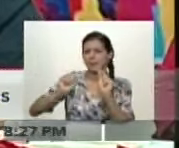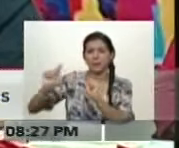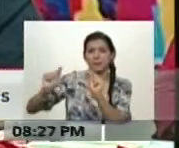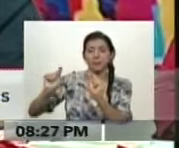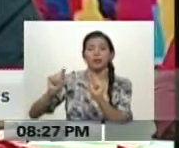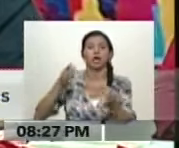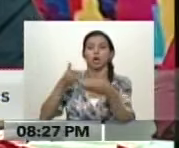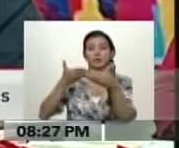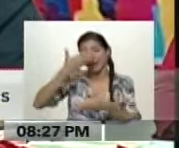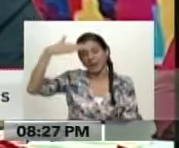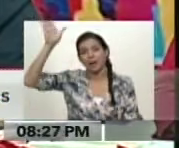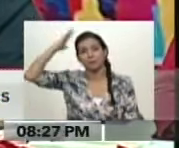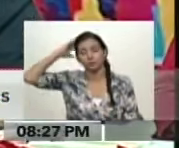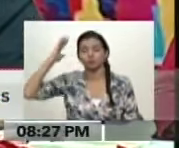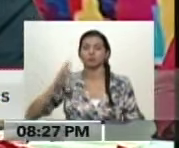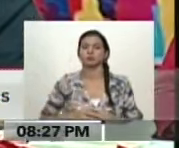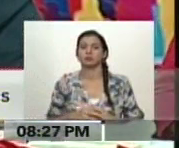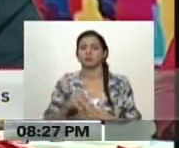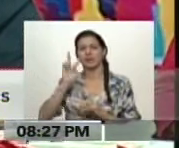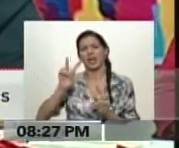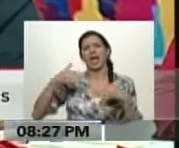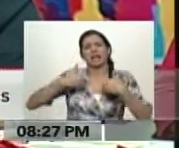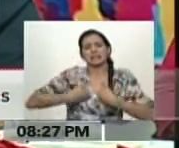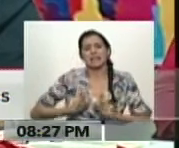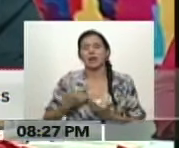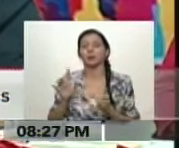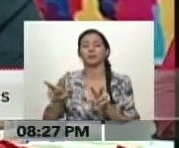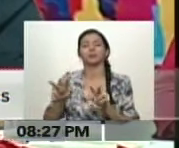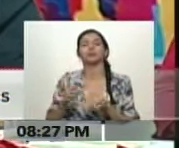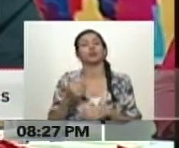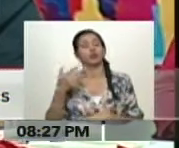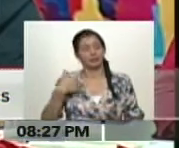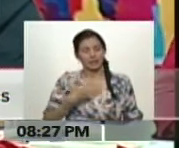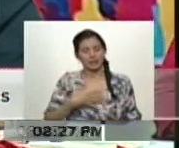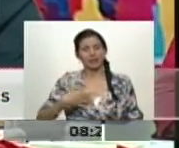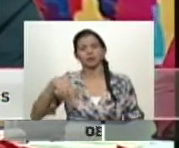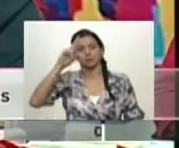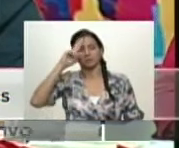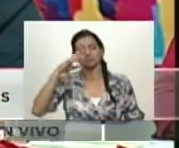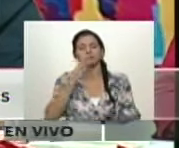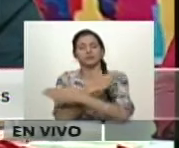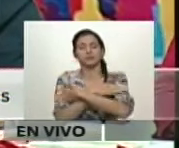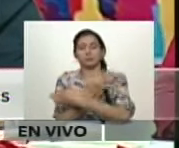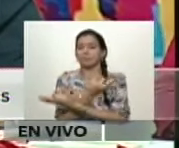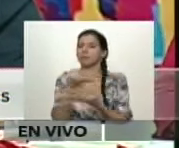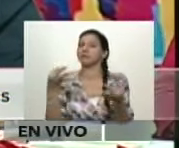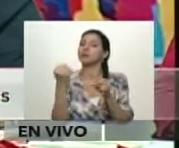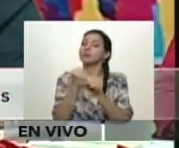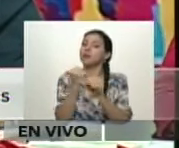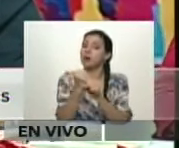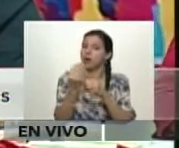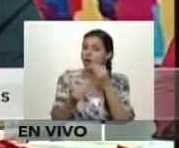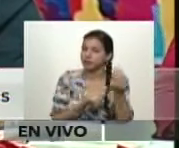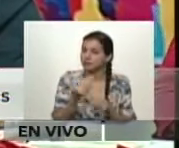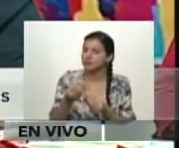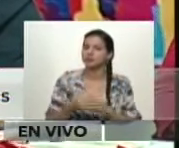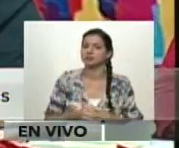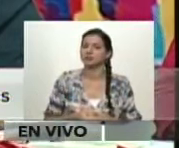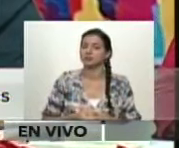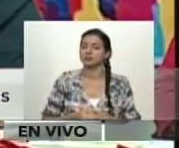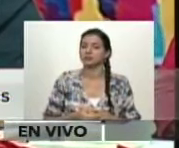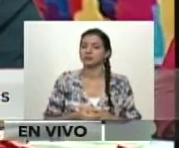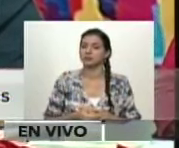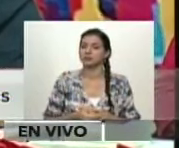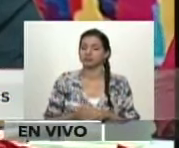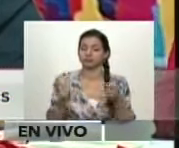Yo quiero de verdad reconocer y felicitar el extraordinario papel que está jugando y ha jugado